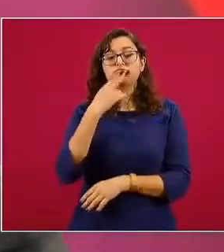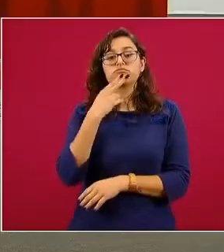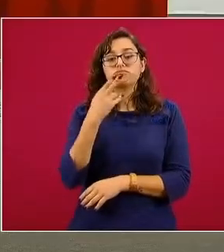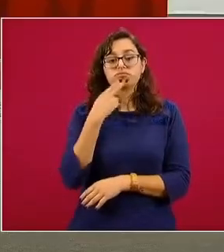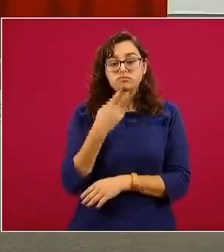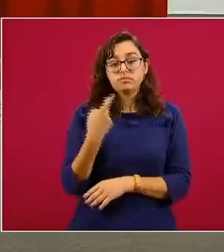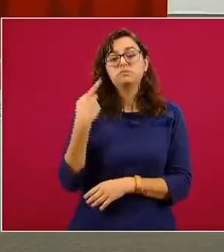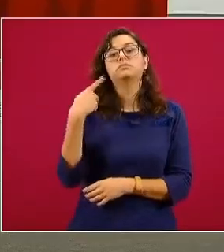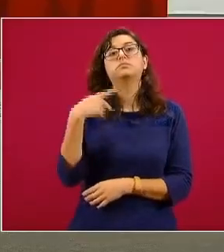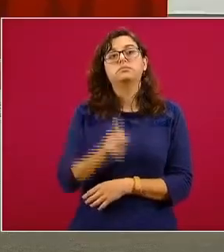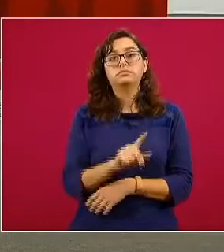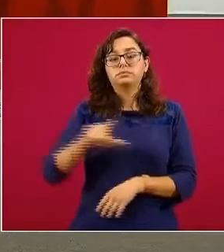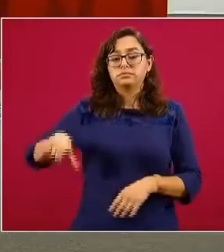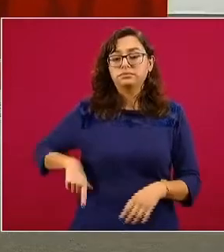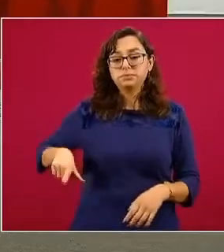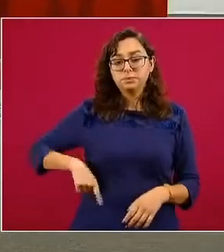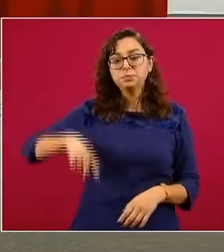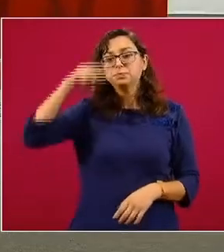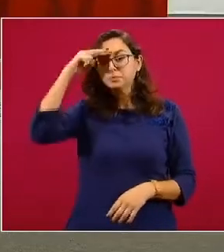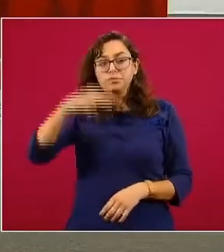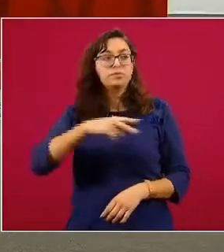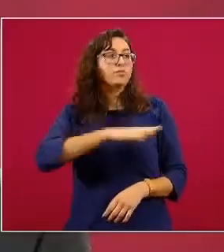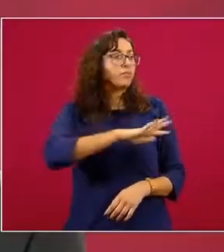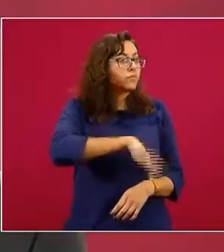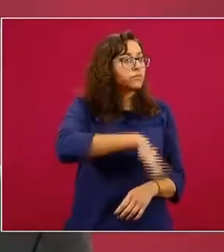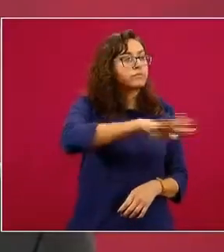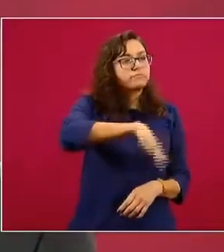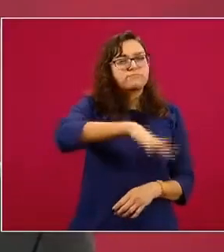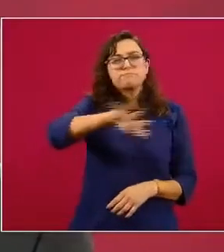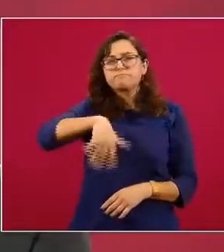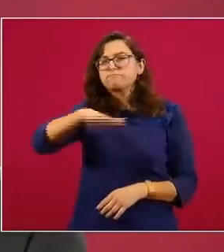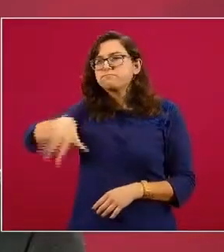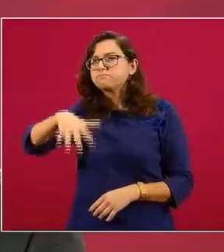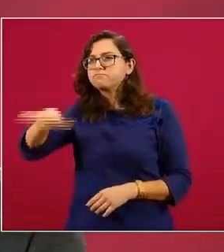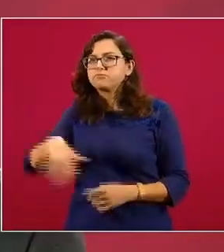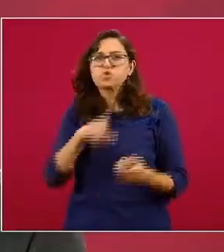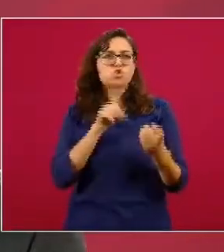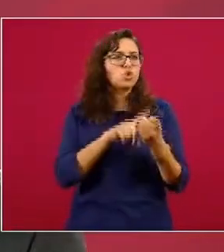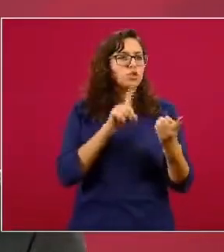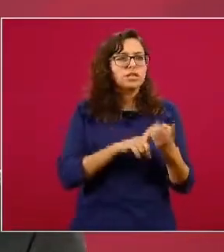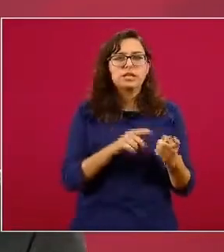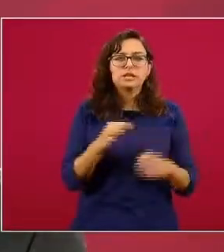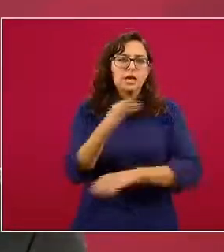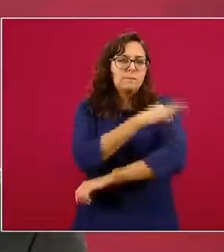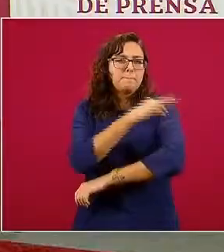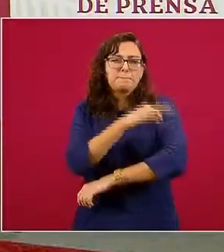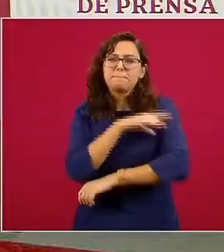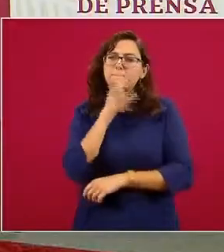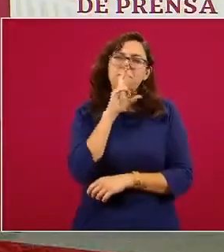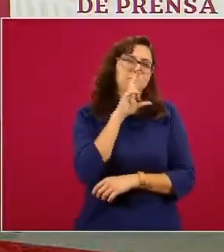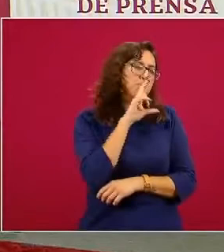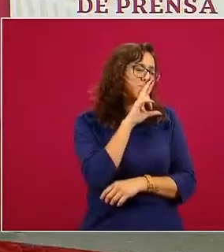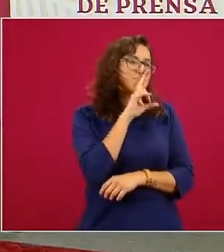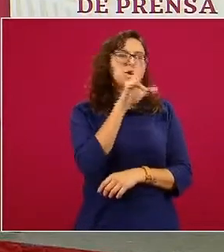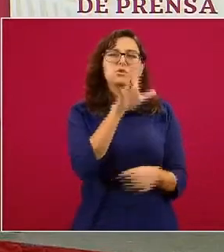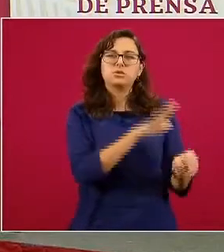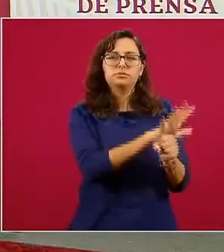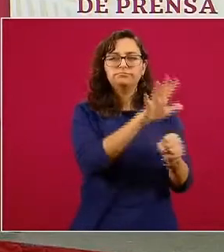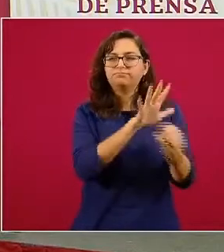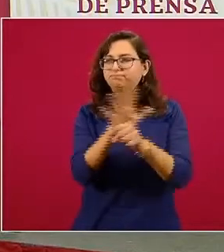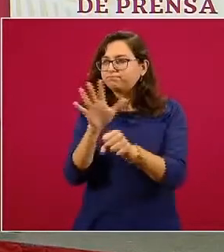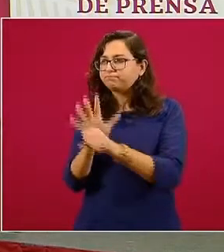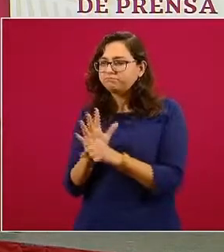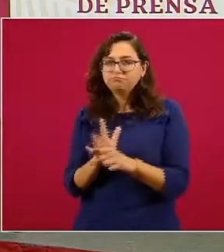las circunstancias, explorando de manera amplia dónde podríamos tener los mejores candidatos a vacuna y